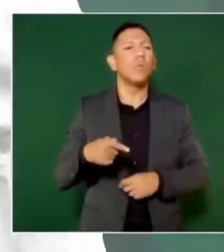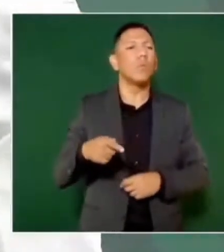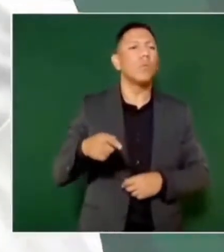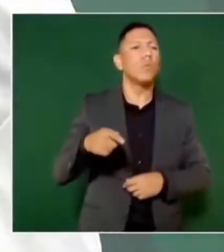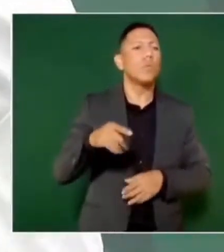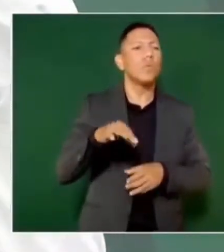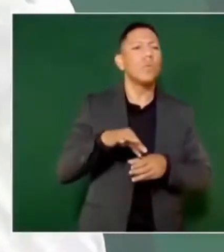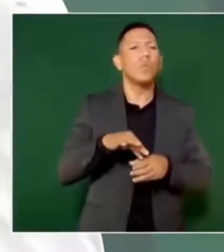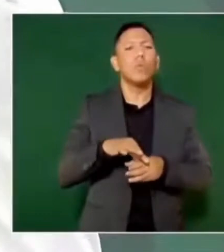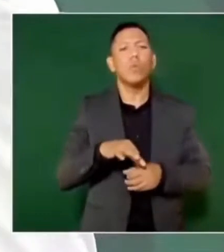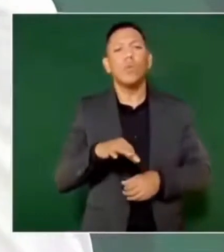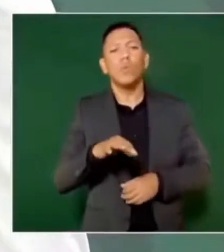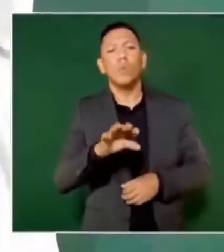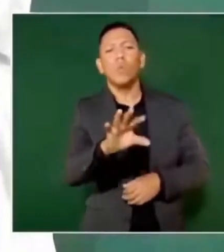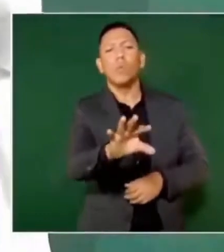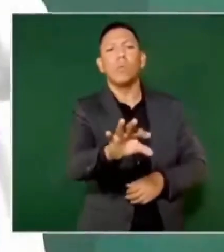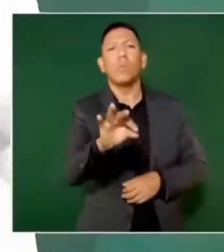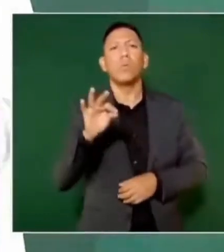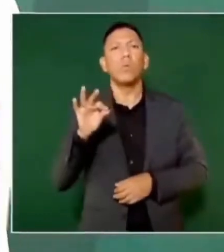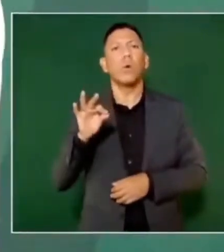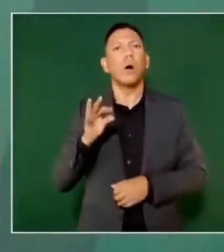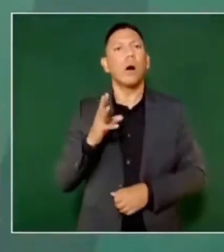Los que